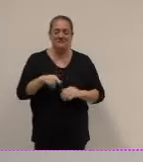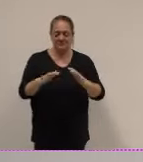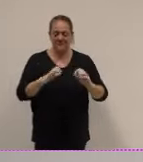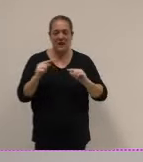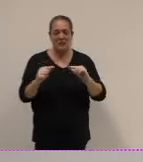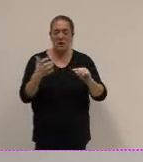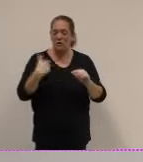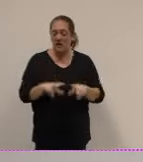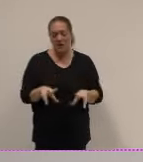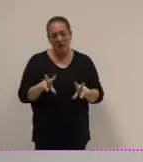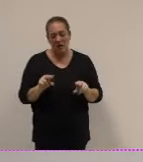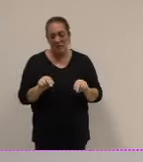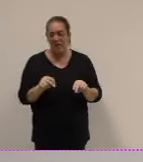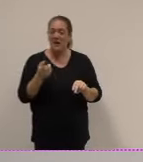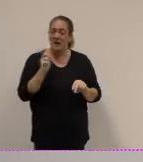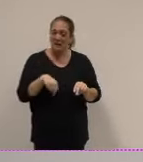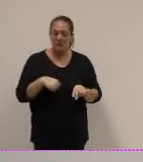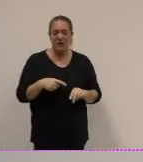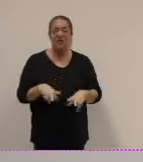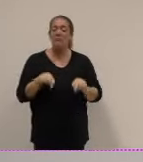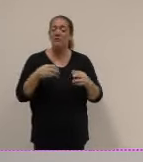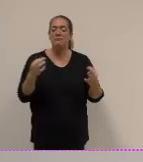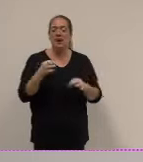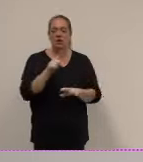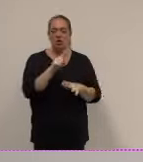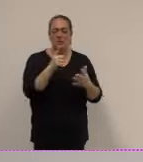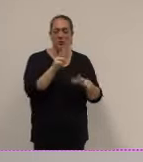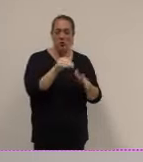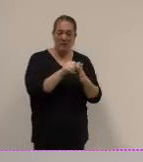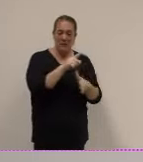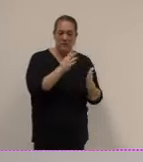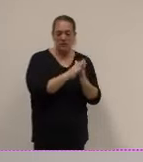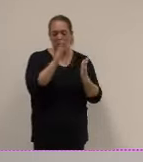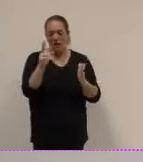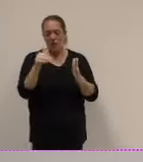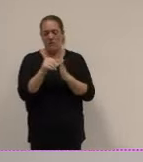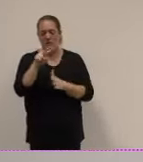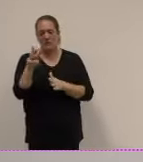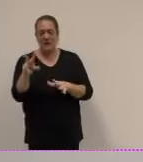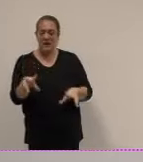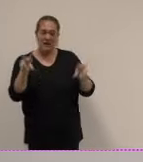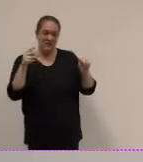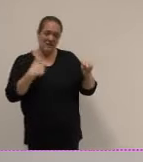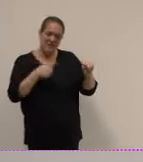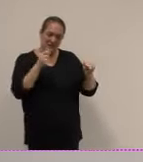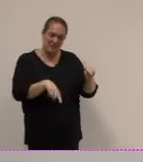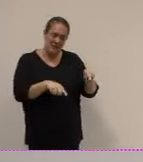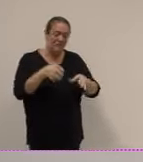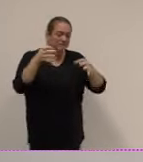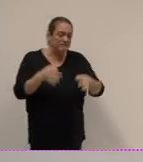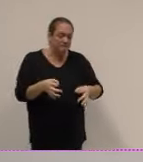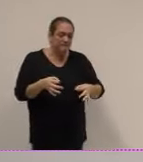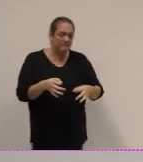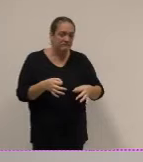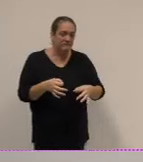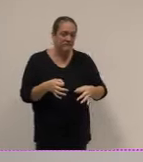punto de terminar, culmina también el mandato 2019-2023. Seguramente, como todos han dicho, volver a